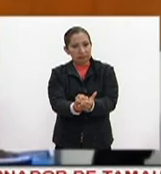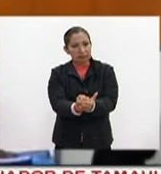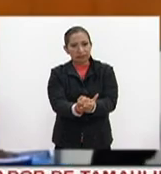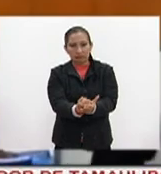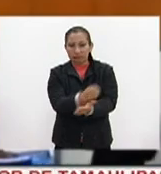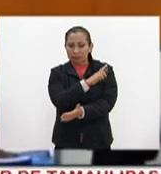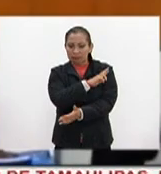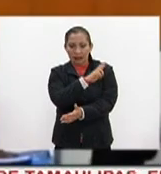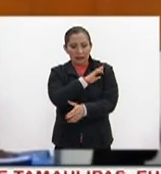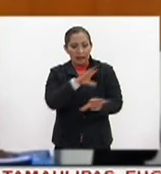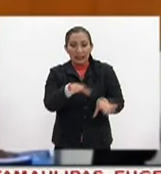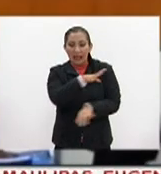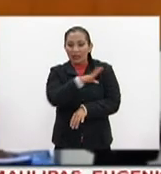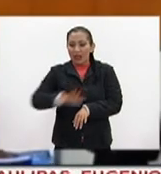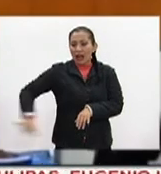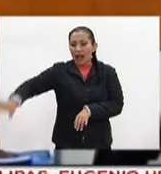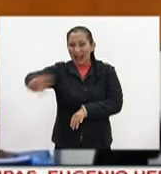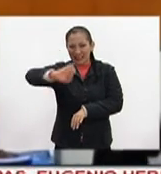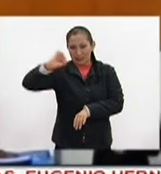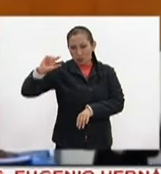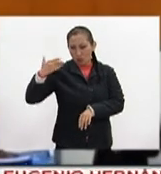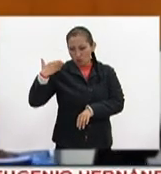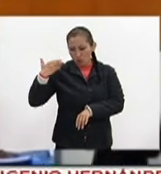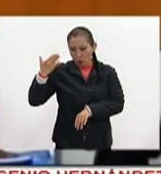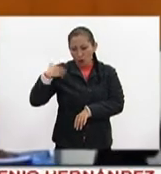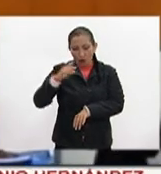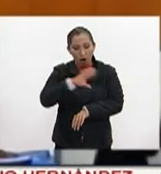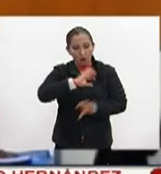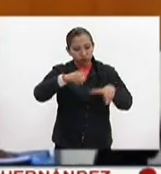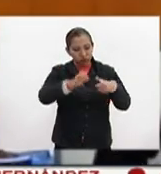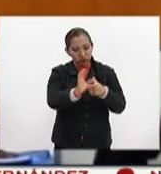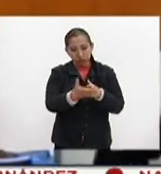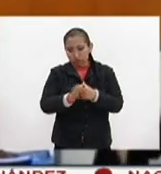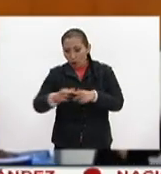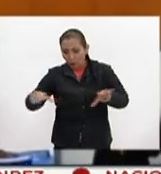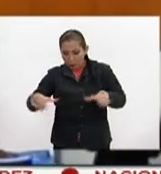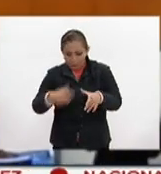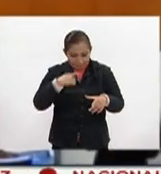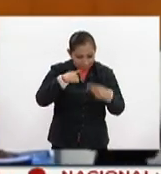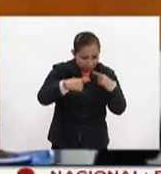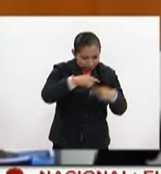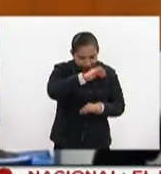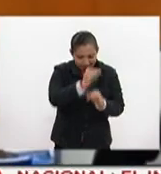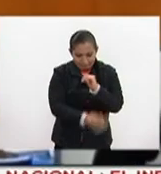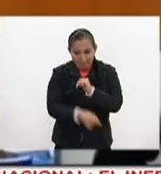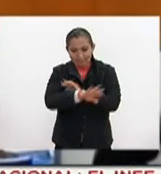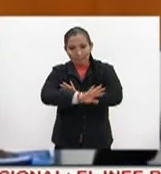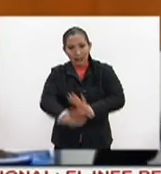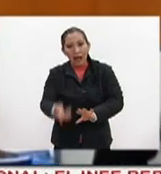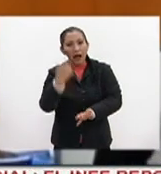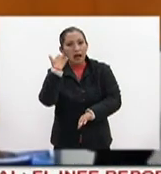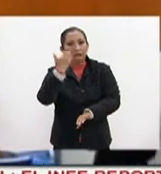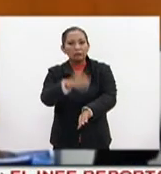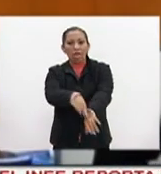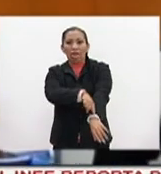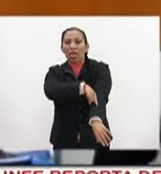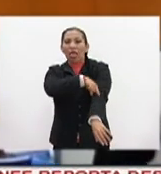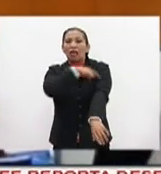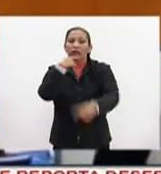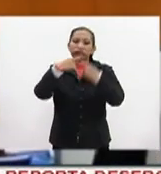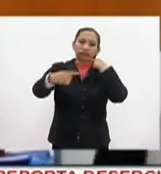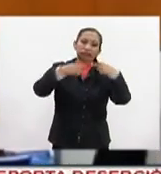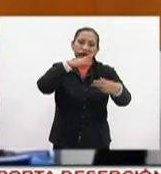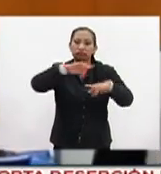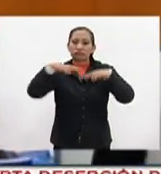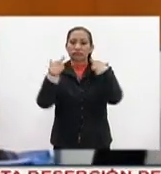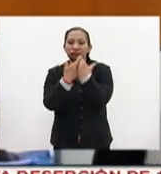lo particular y en lo general. Hace apenas unos minutos en lo particular finalmente se concluyó esta larguísima, maratónica sesión